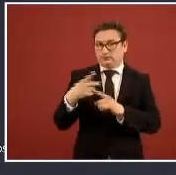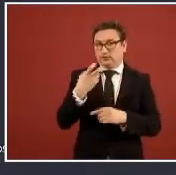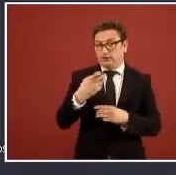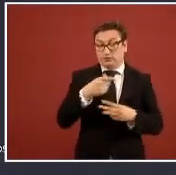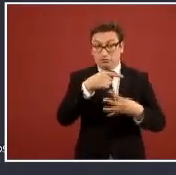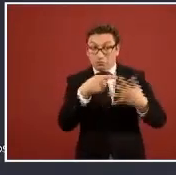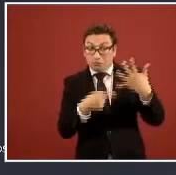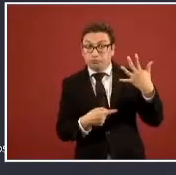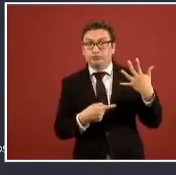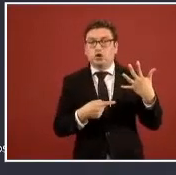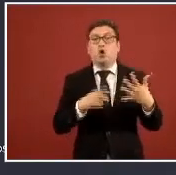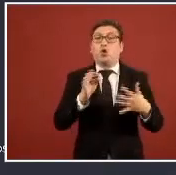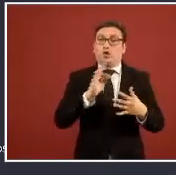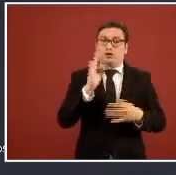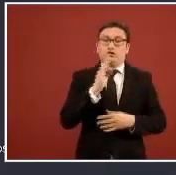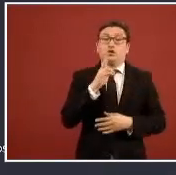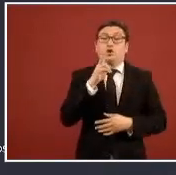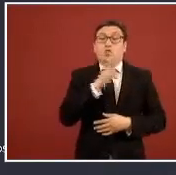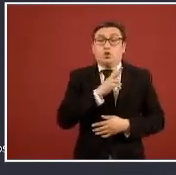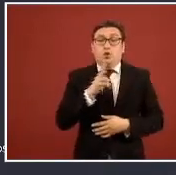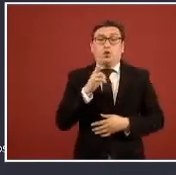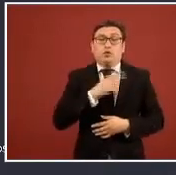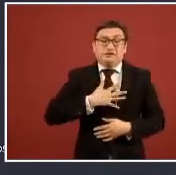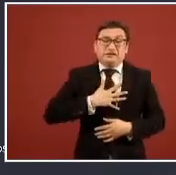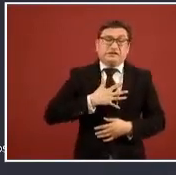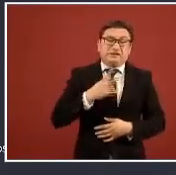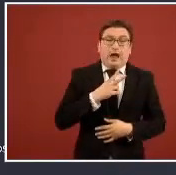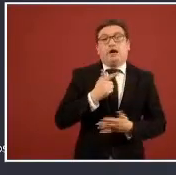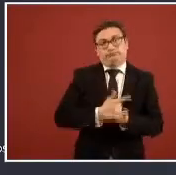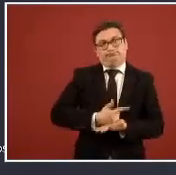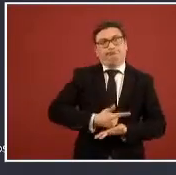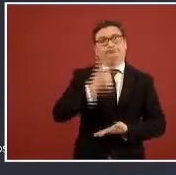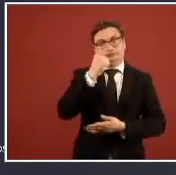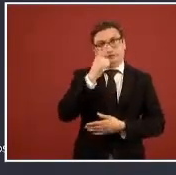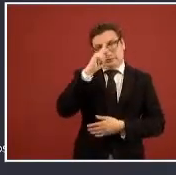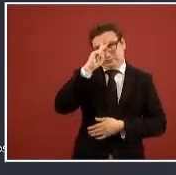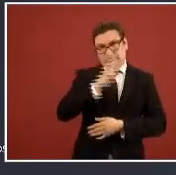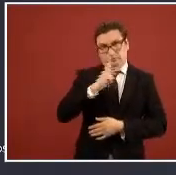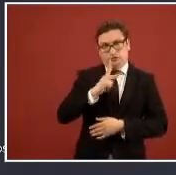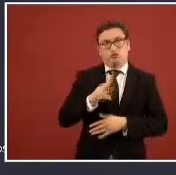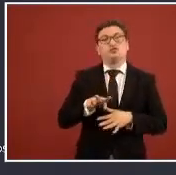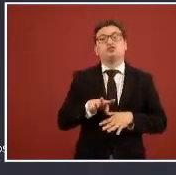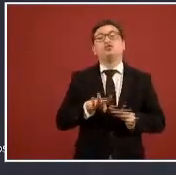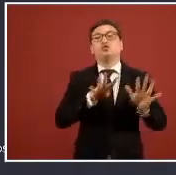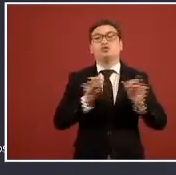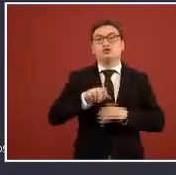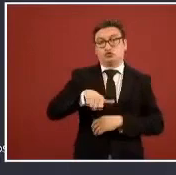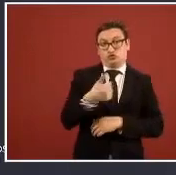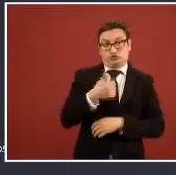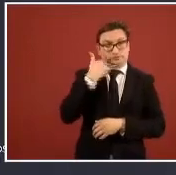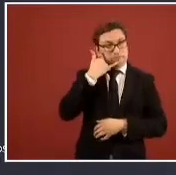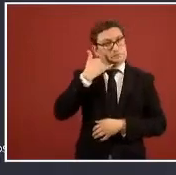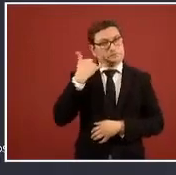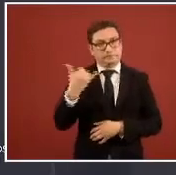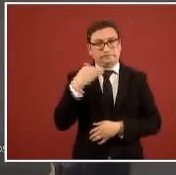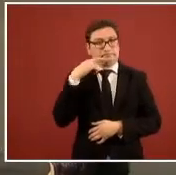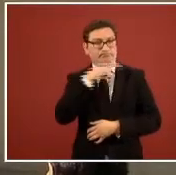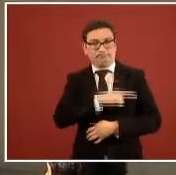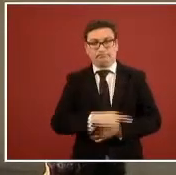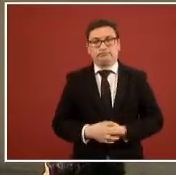si tiene dificultad para respirar, esto ya es considerado un caso grave y hay que llamar al 911 para recibir atención.